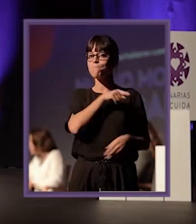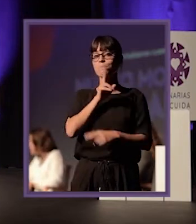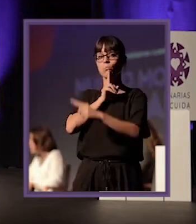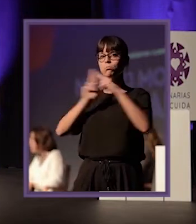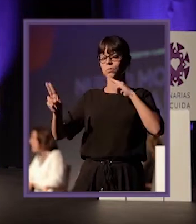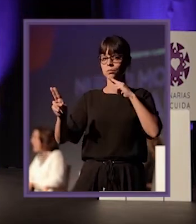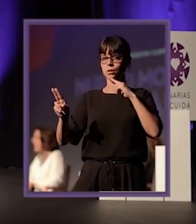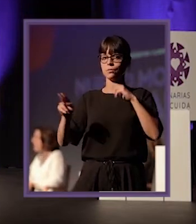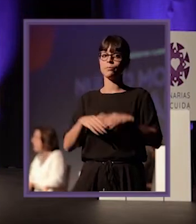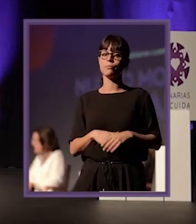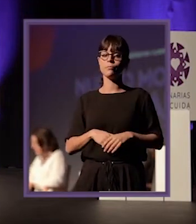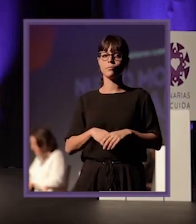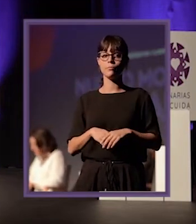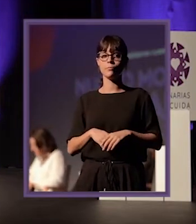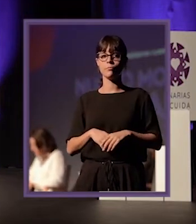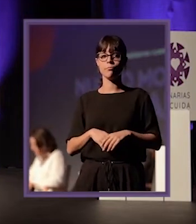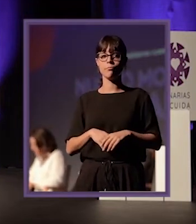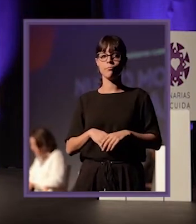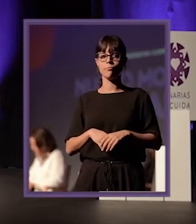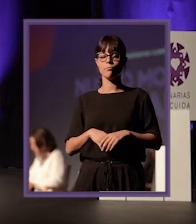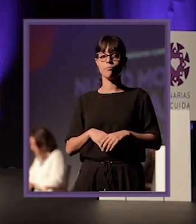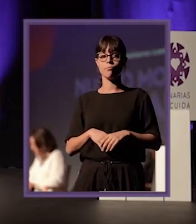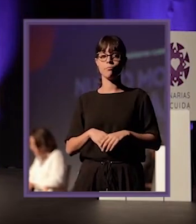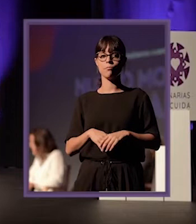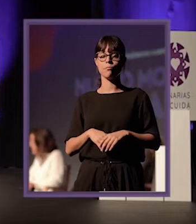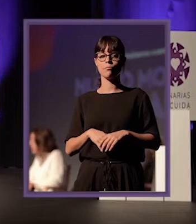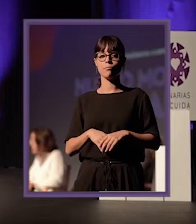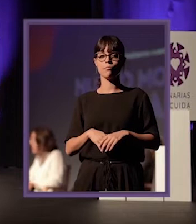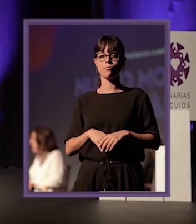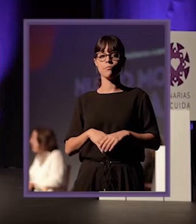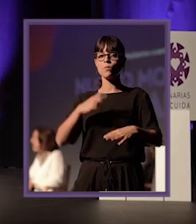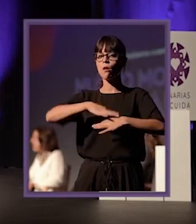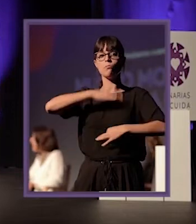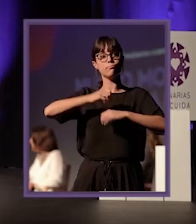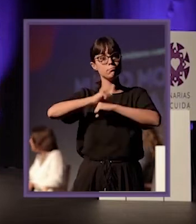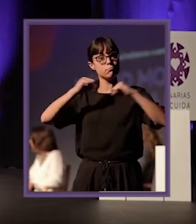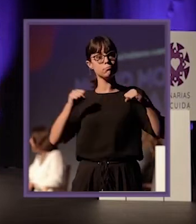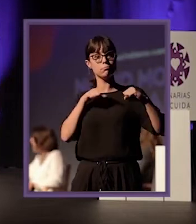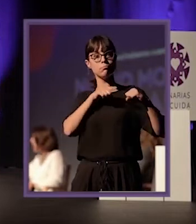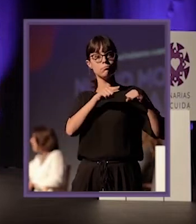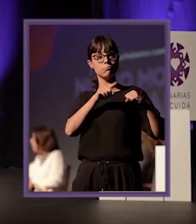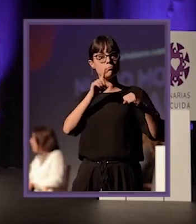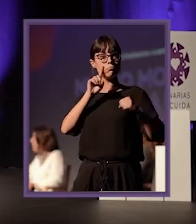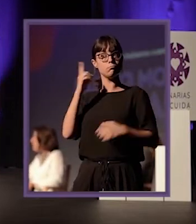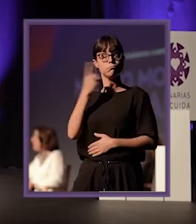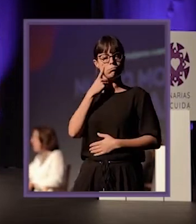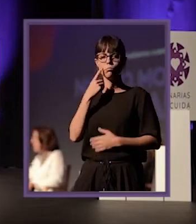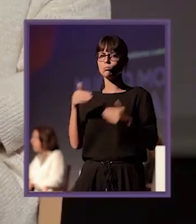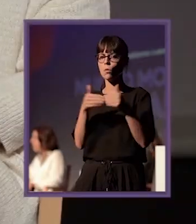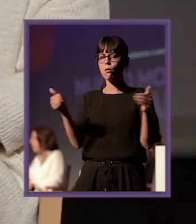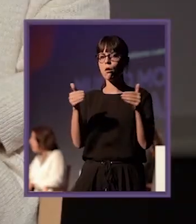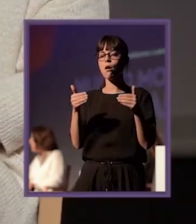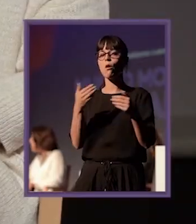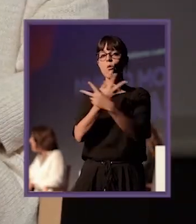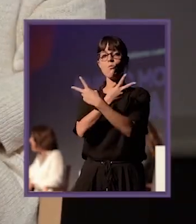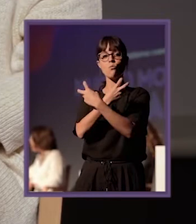Mead contestó que el primer signo de civilización que ella había encontrado es un hueso, un